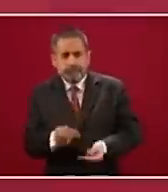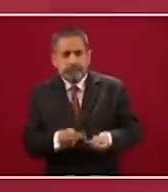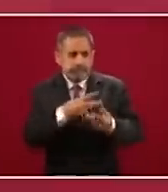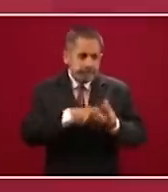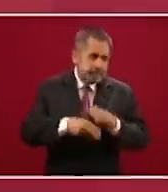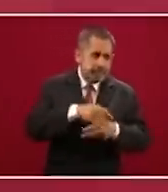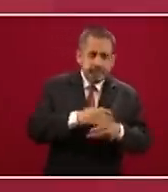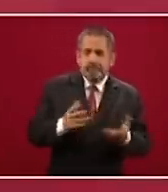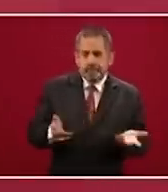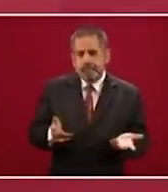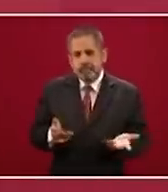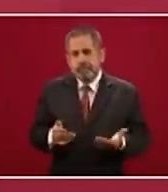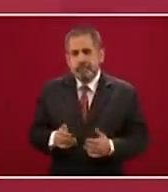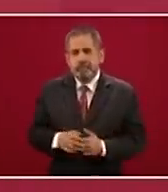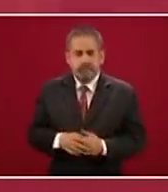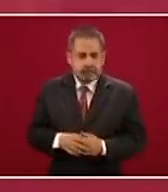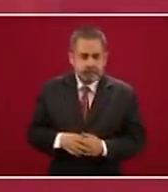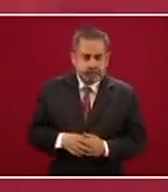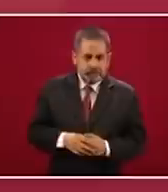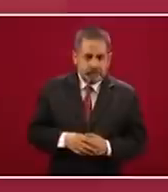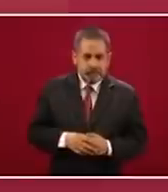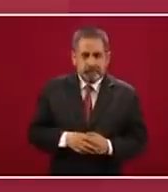y